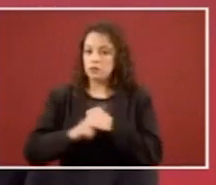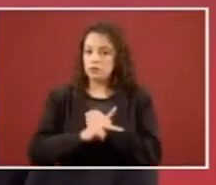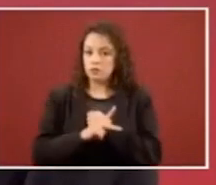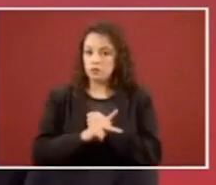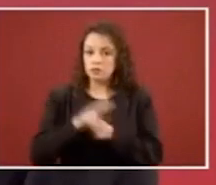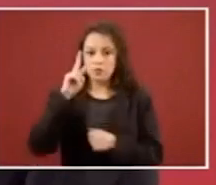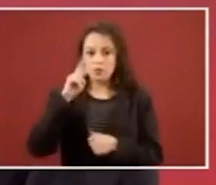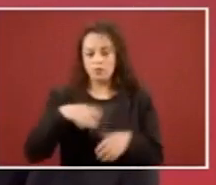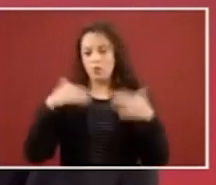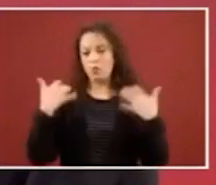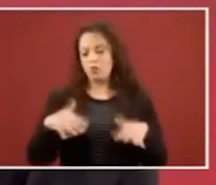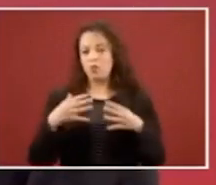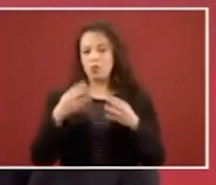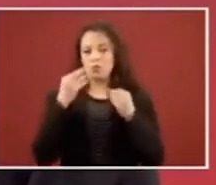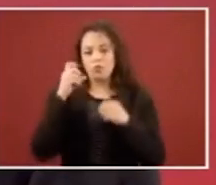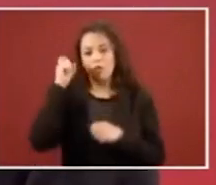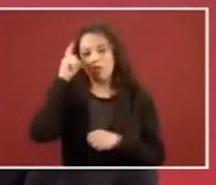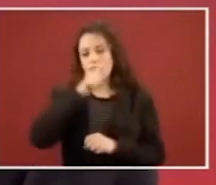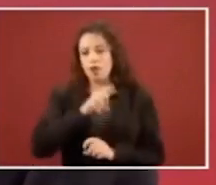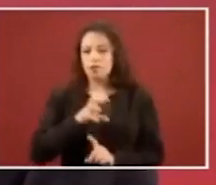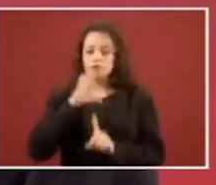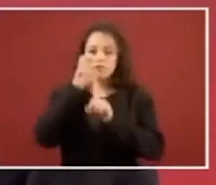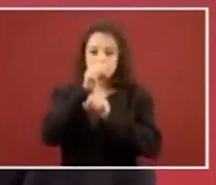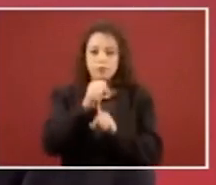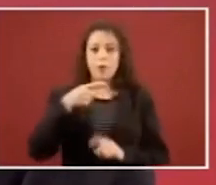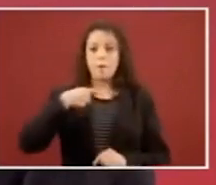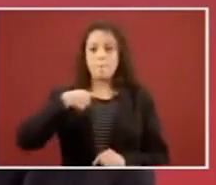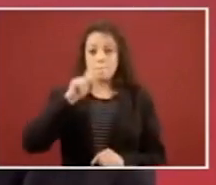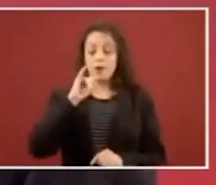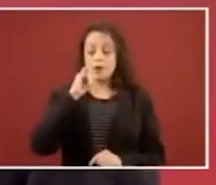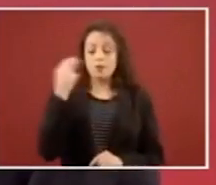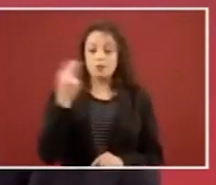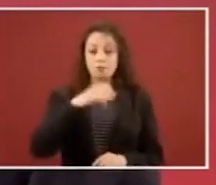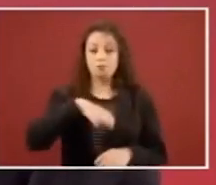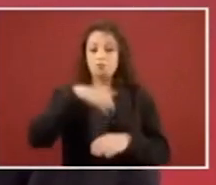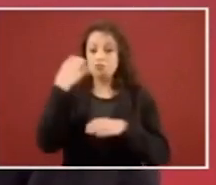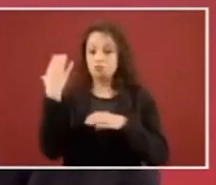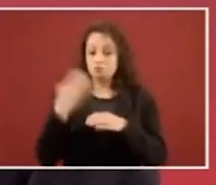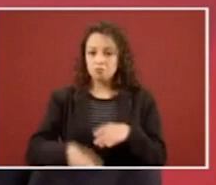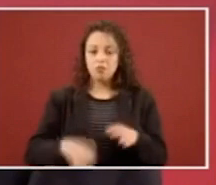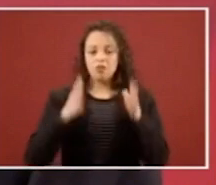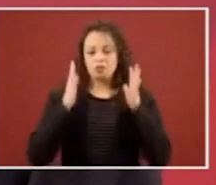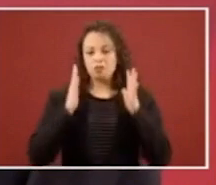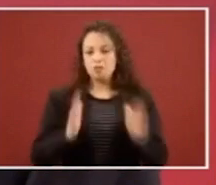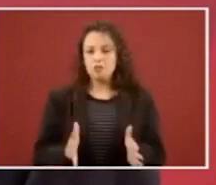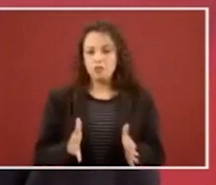gran reto, y se tiene que acabar la impunidad. Y